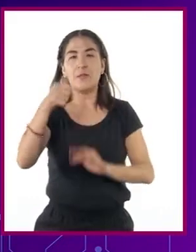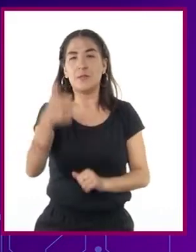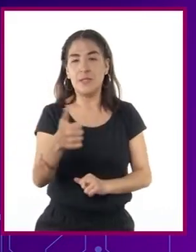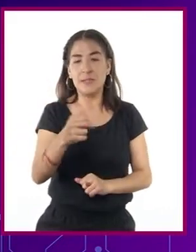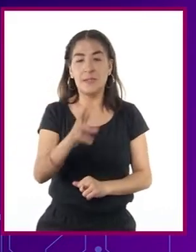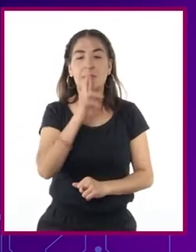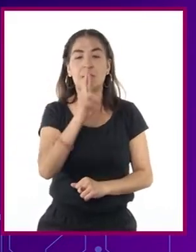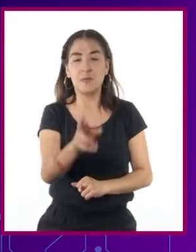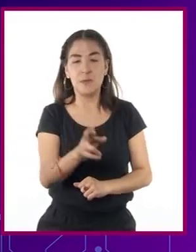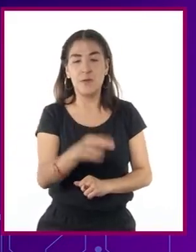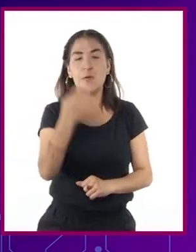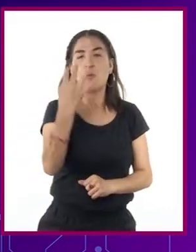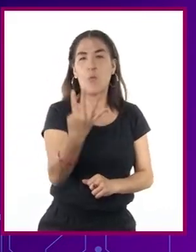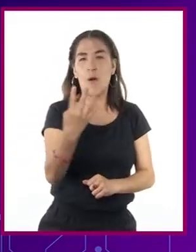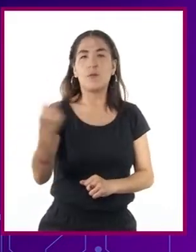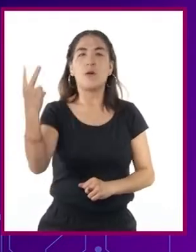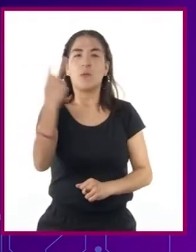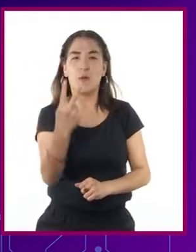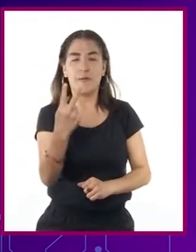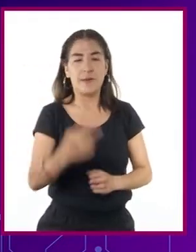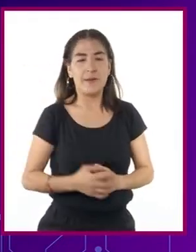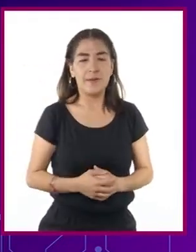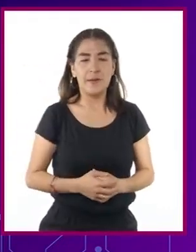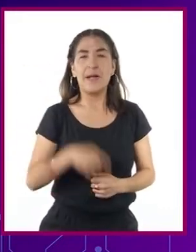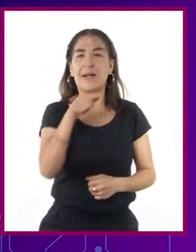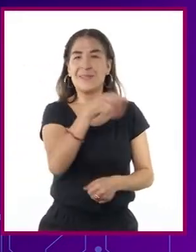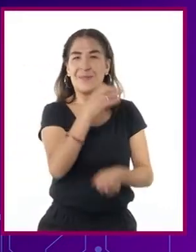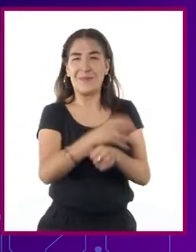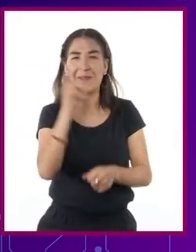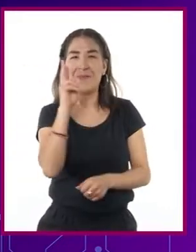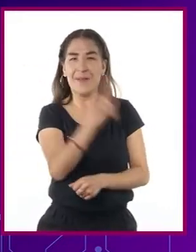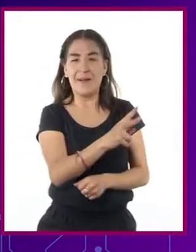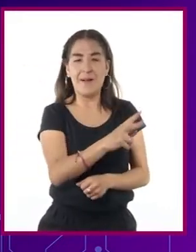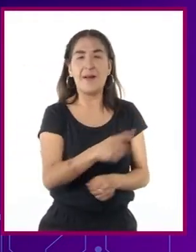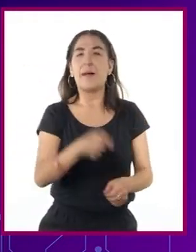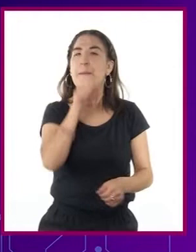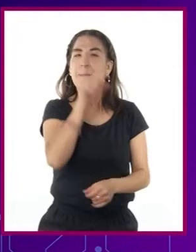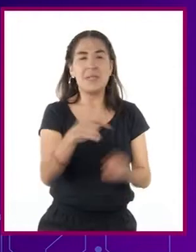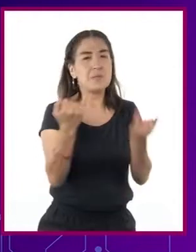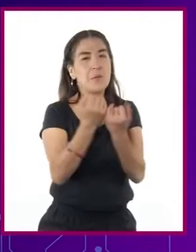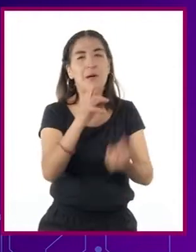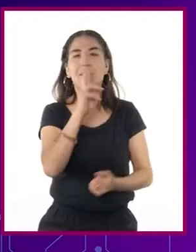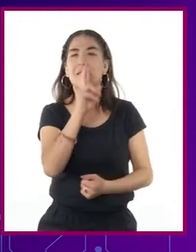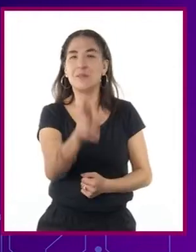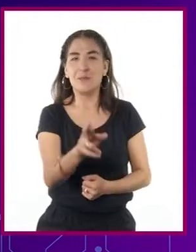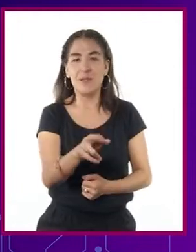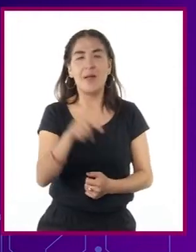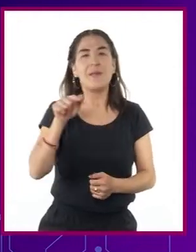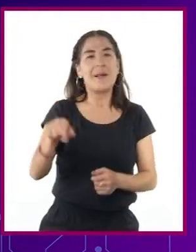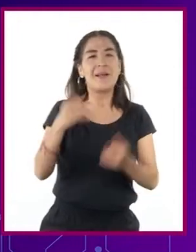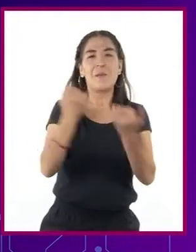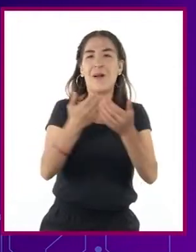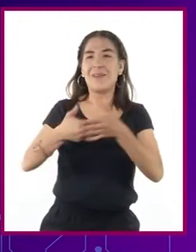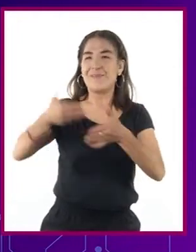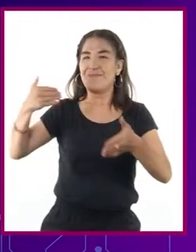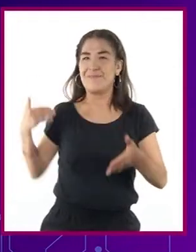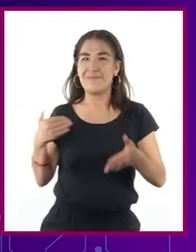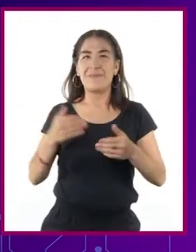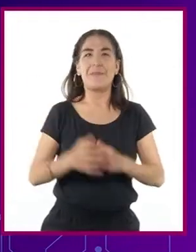el resultado es 4 al cuadrado. Como se puede observar, se obtiene el mismo resultado que con el procedimiento